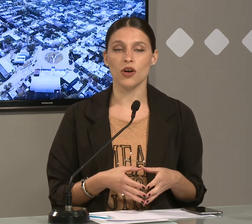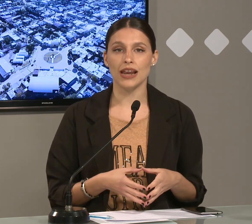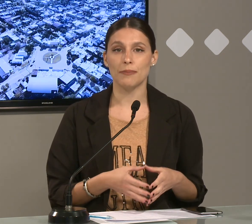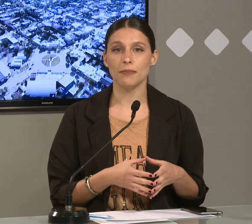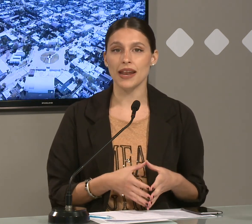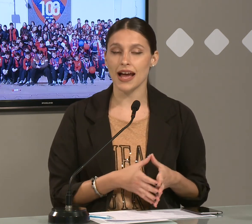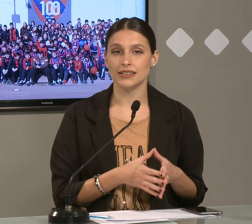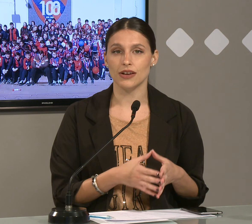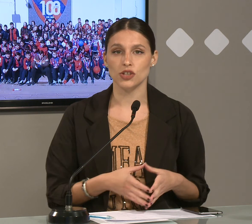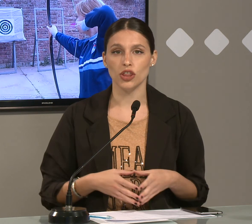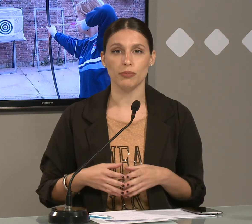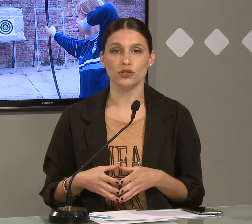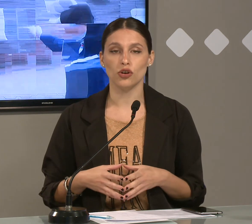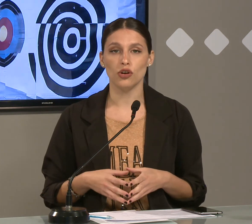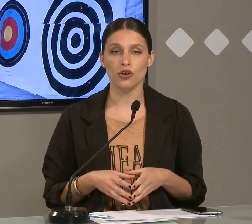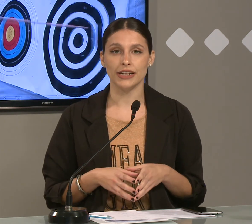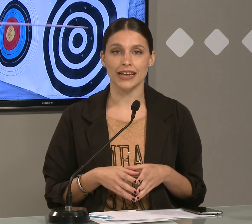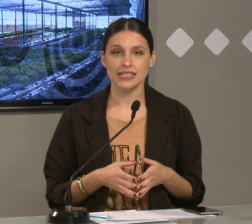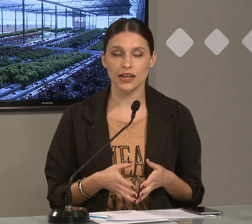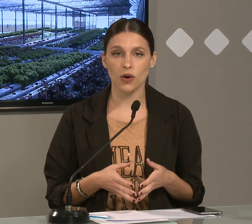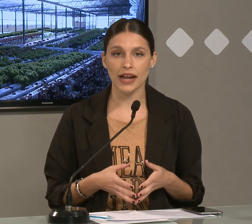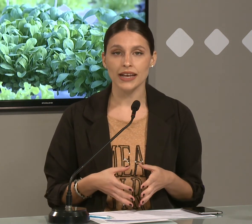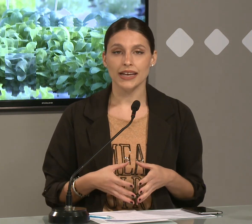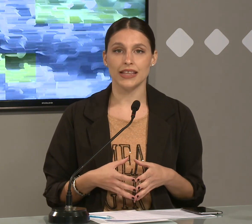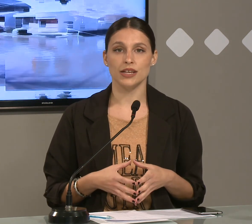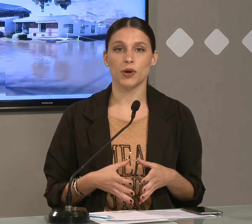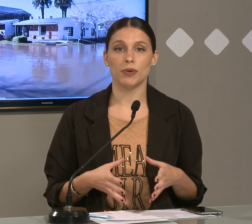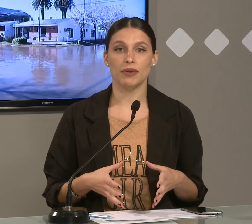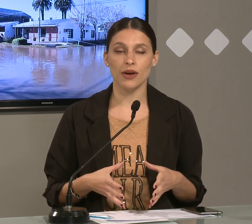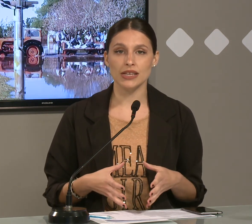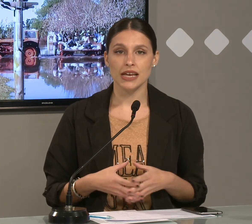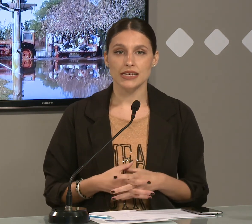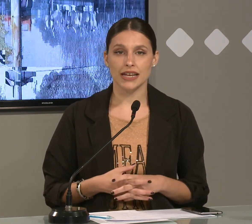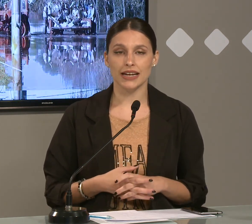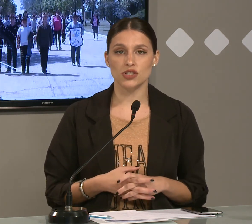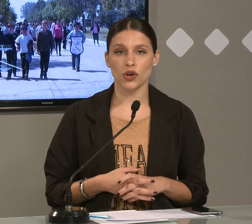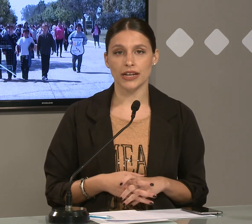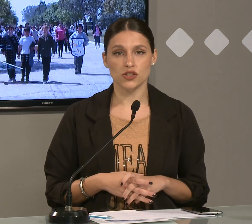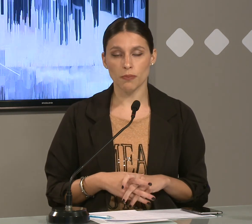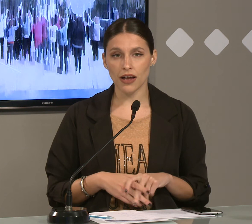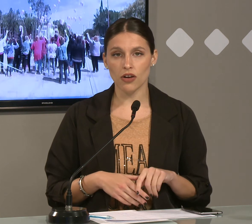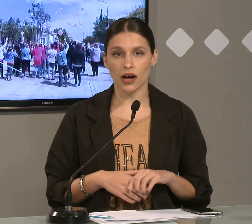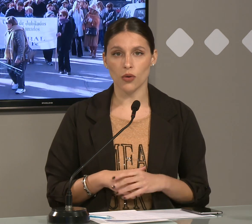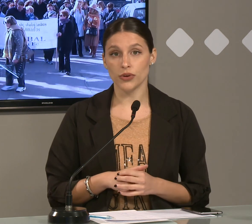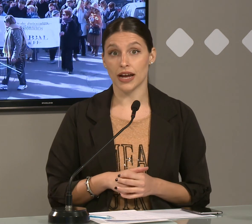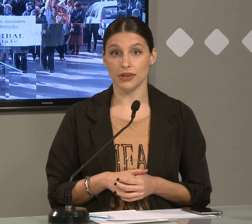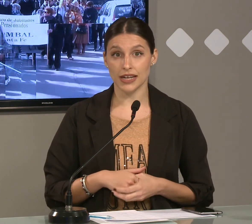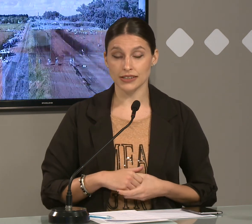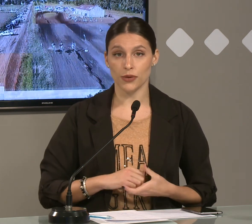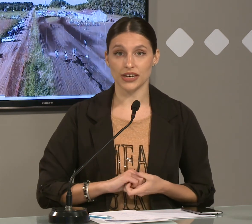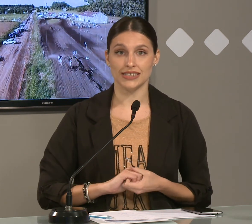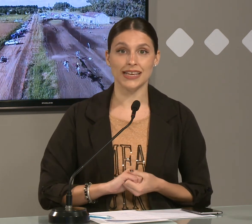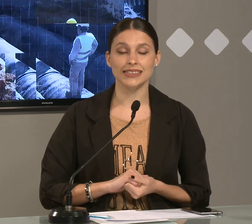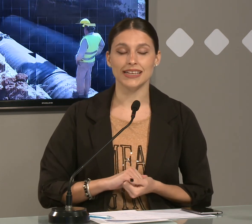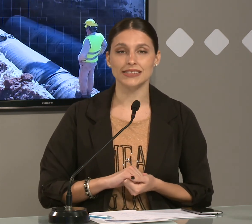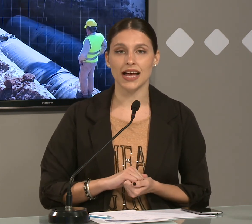informó la primera activación de protocolo en ese lugar, es decir, por primera vez se realizó el hisopado a un habitante, a